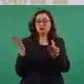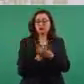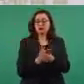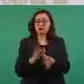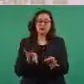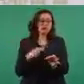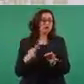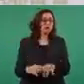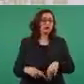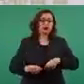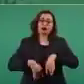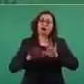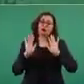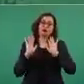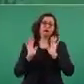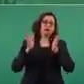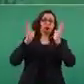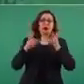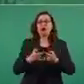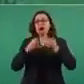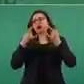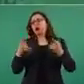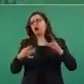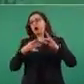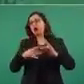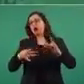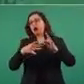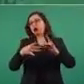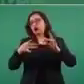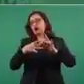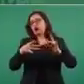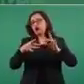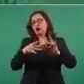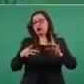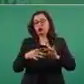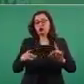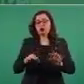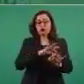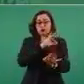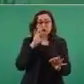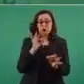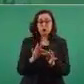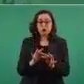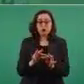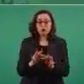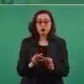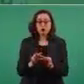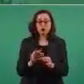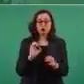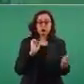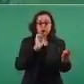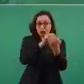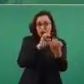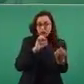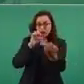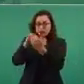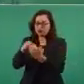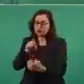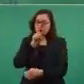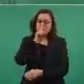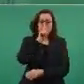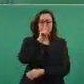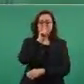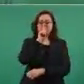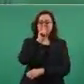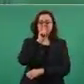ya, esto fue lo que sucedió y engañar, no nos